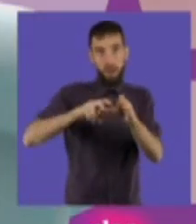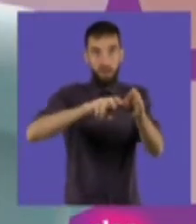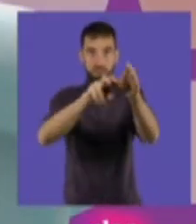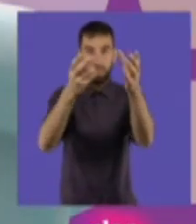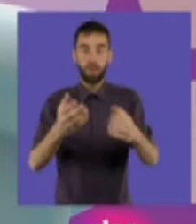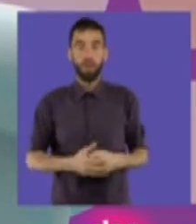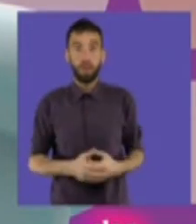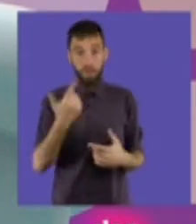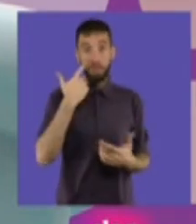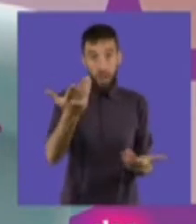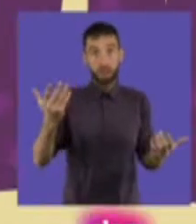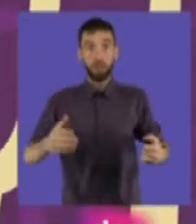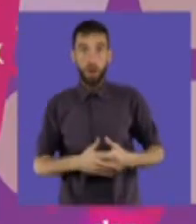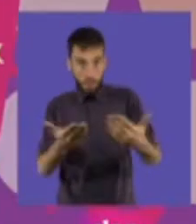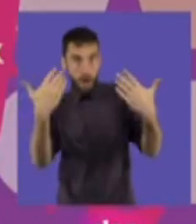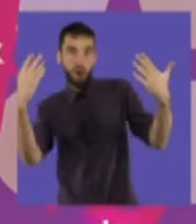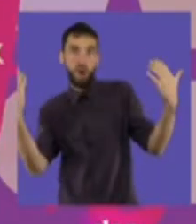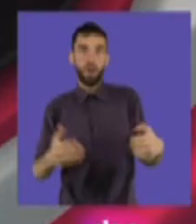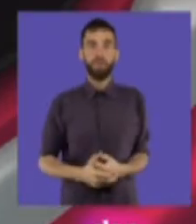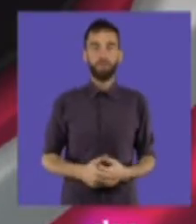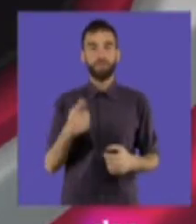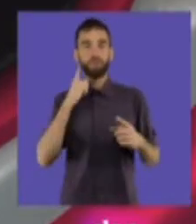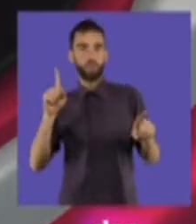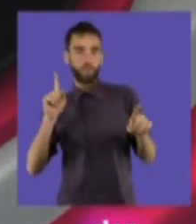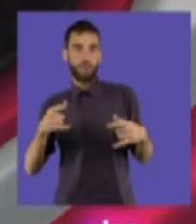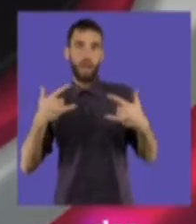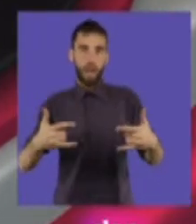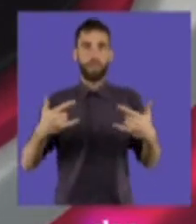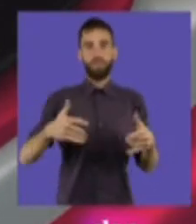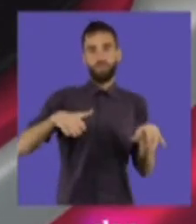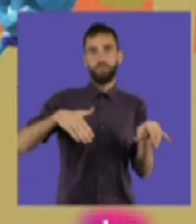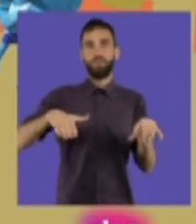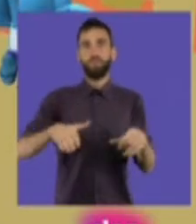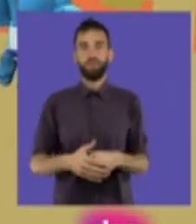bañera! ¡Hey! ¡Ya ves! ¡Come on!